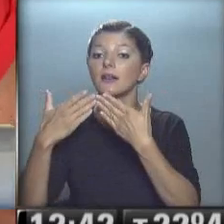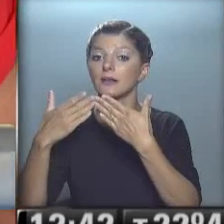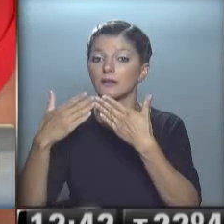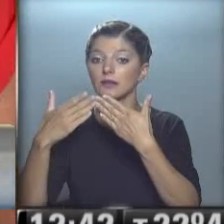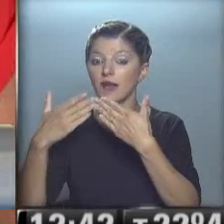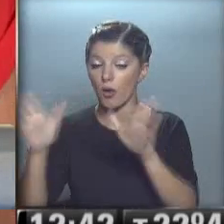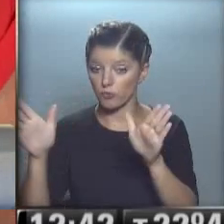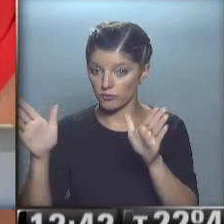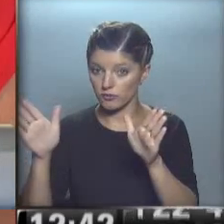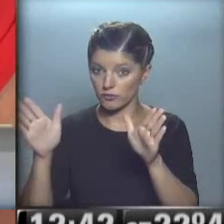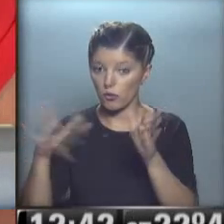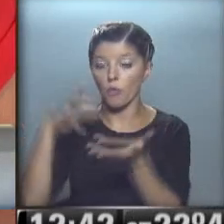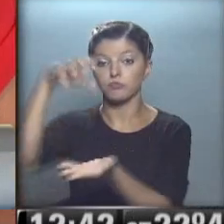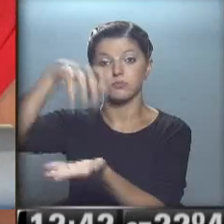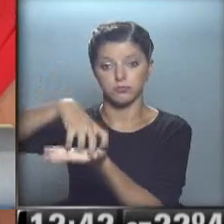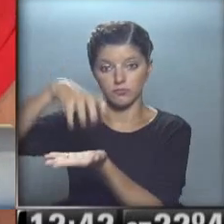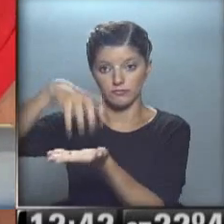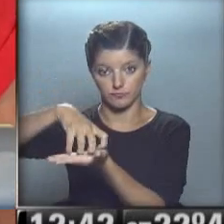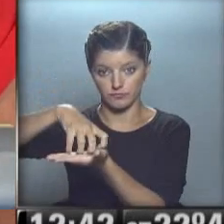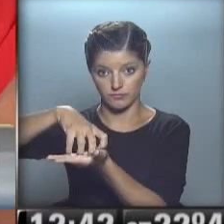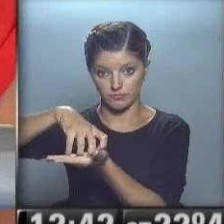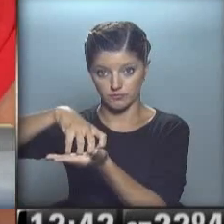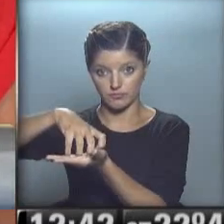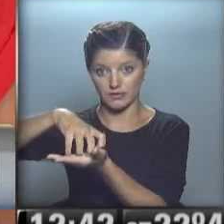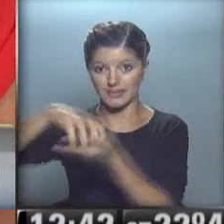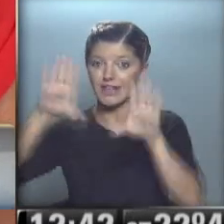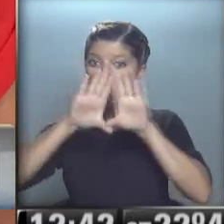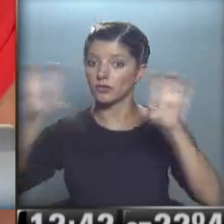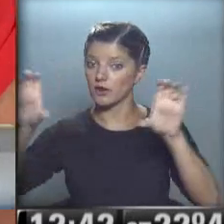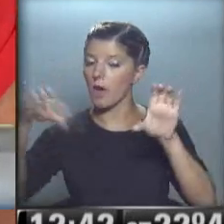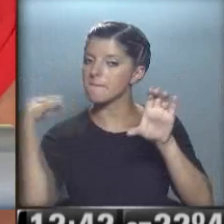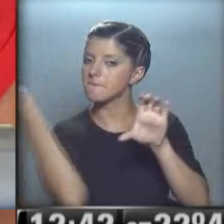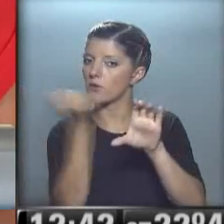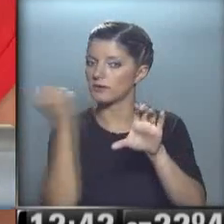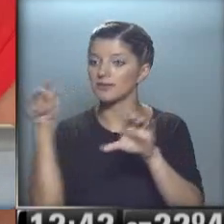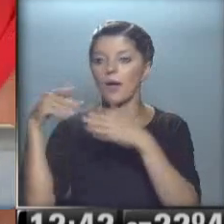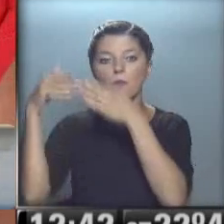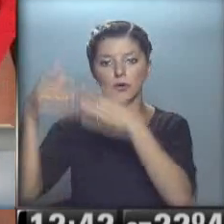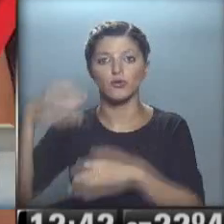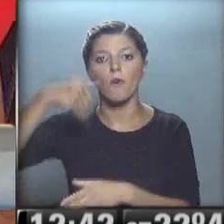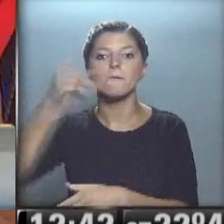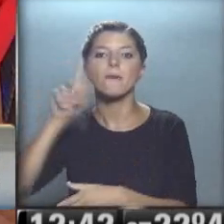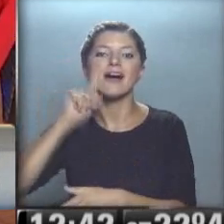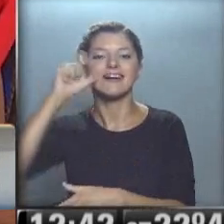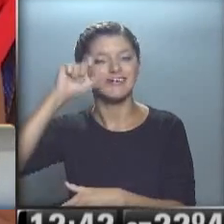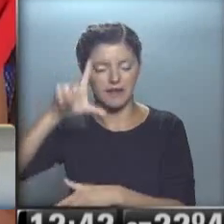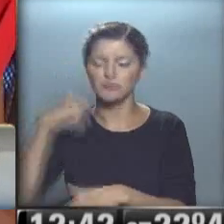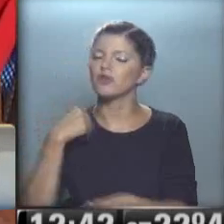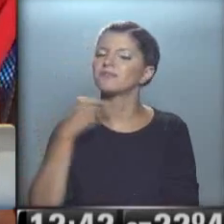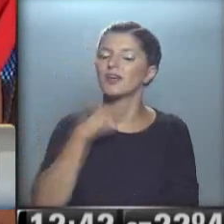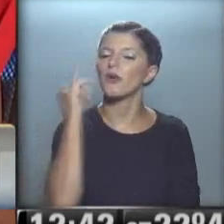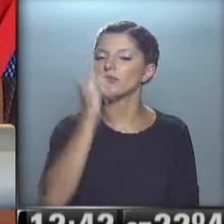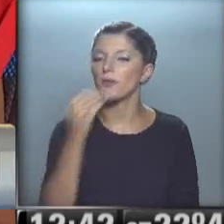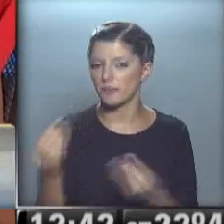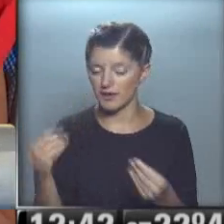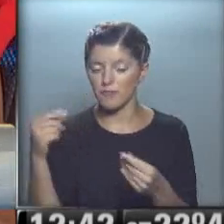una central una central de contenedores importantísima en el puerto del Mariel lo quiero señalar porque tuvo en realidad